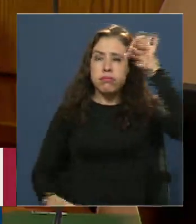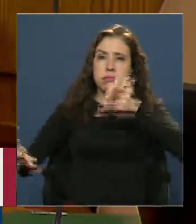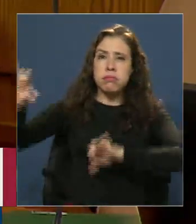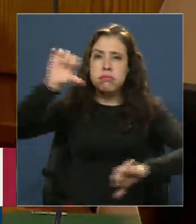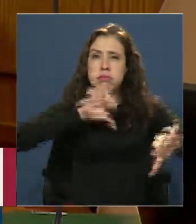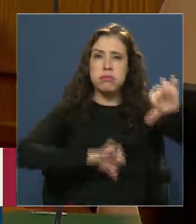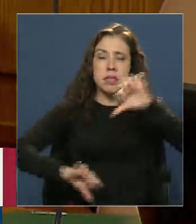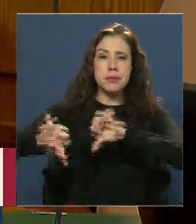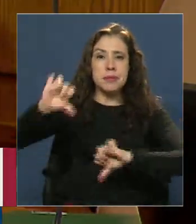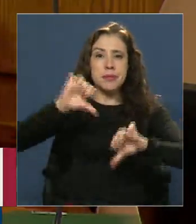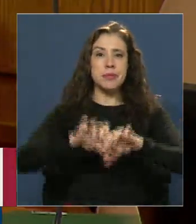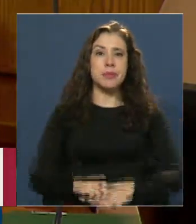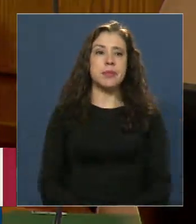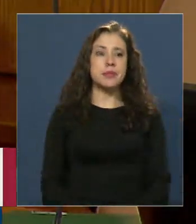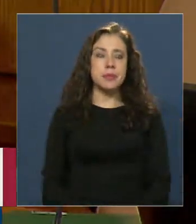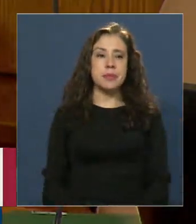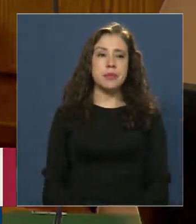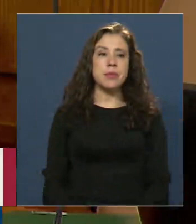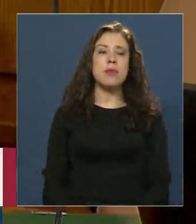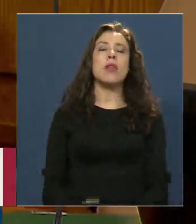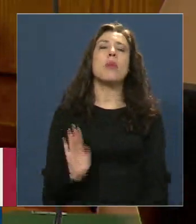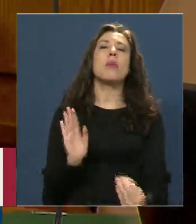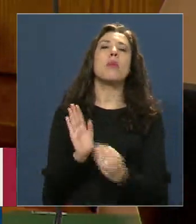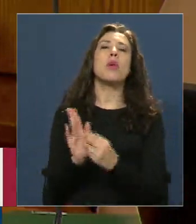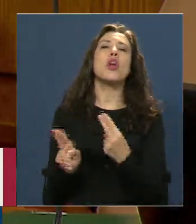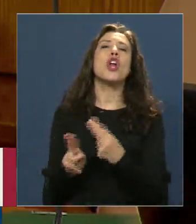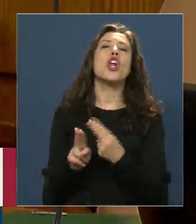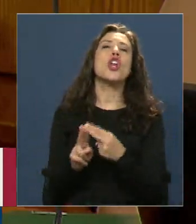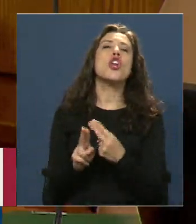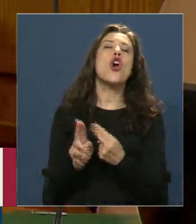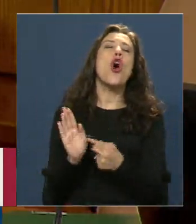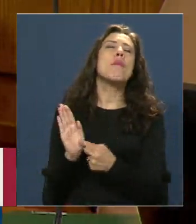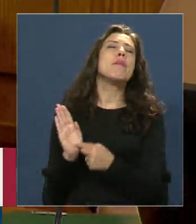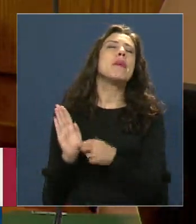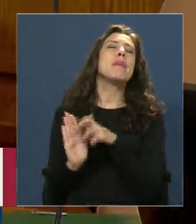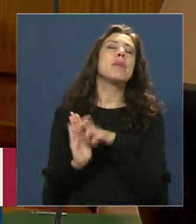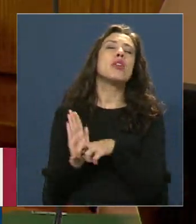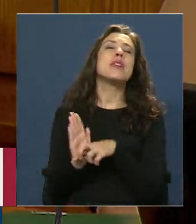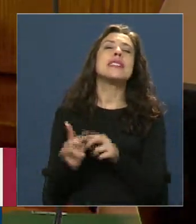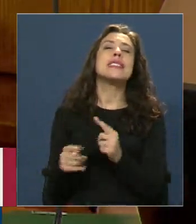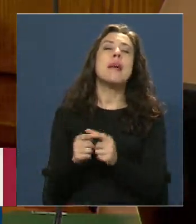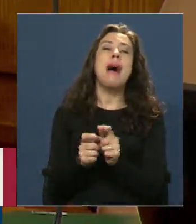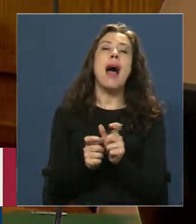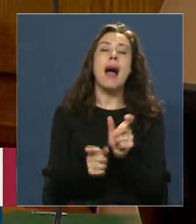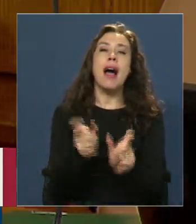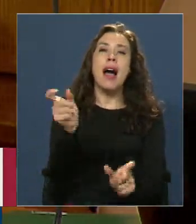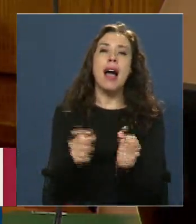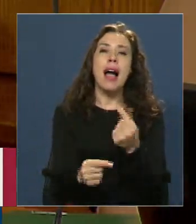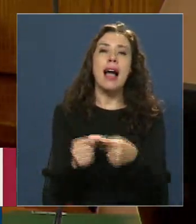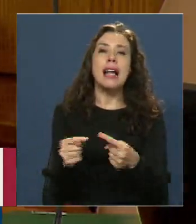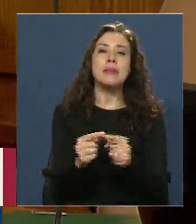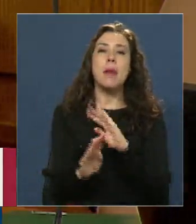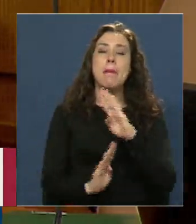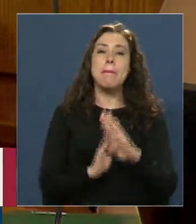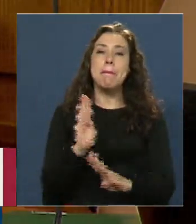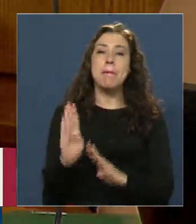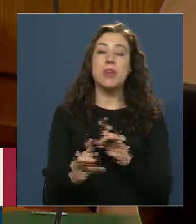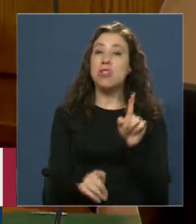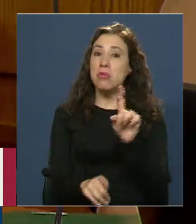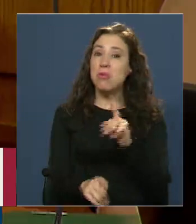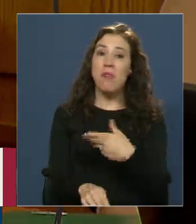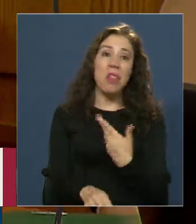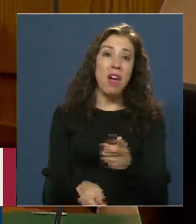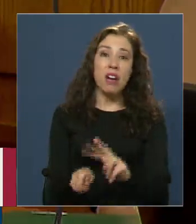científicos. Con un nombre como el que se dice este proyecto, clase media protegida, no